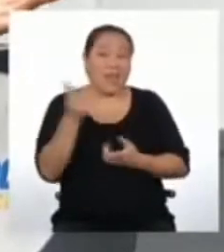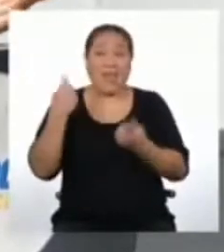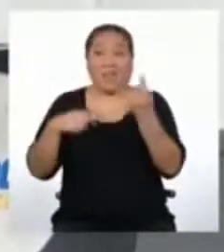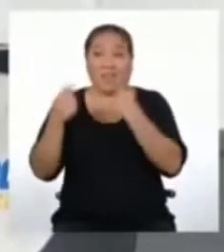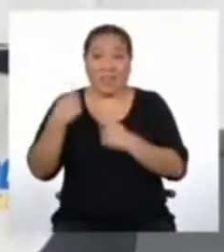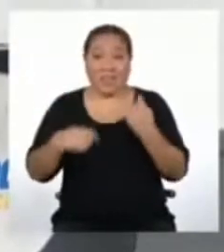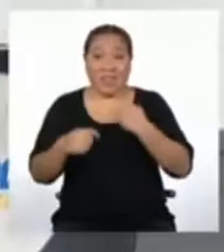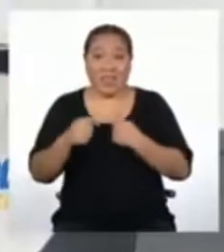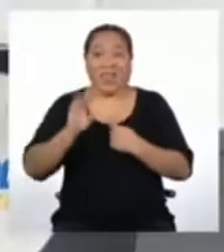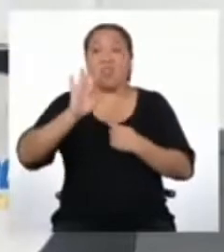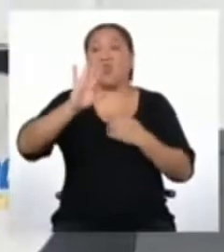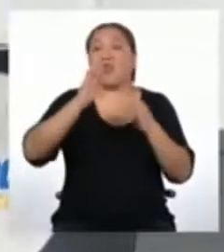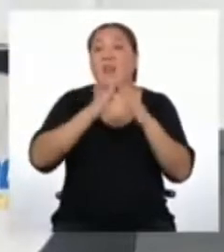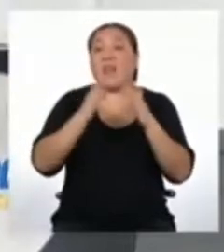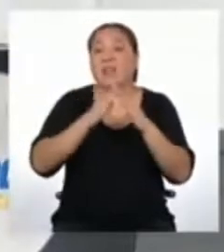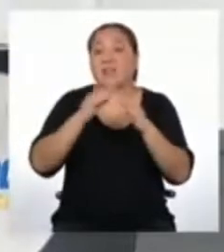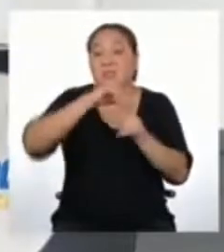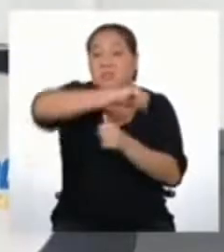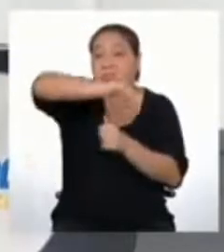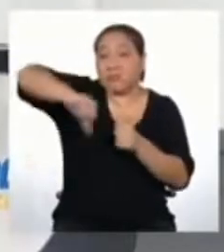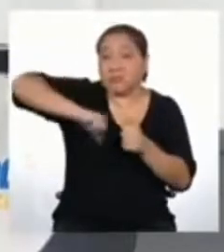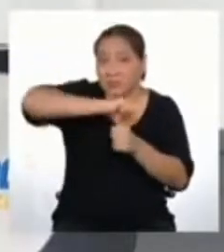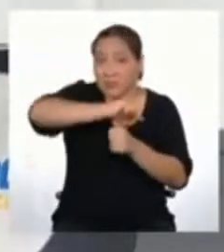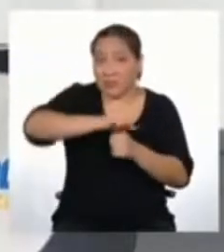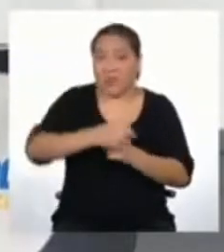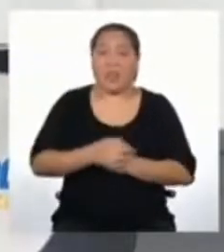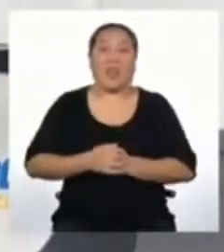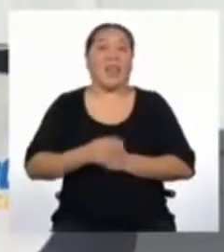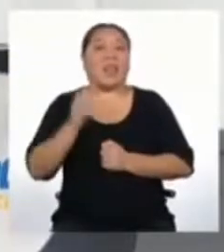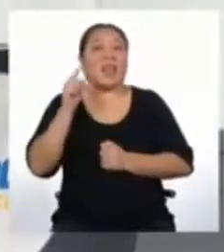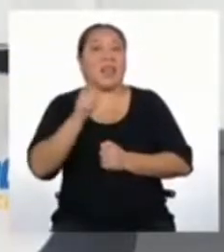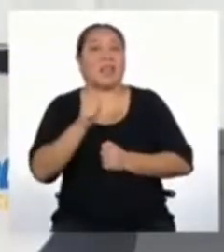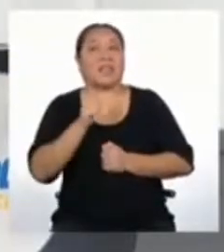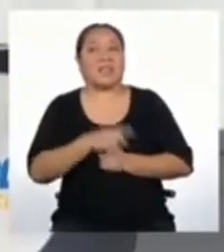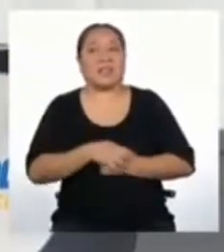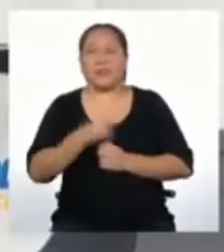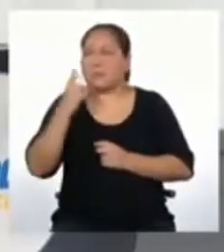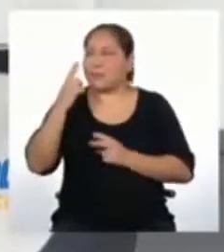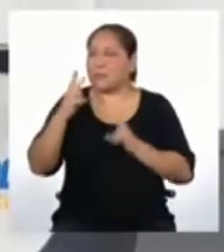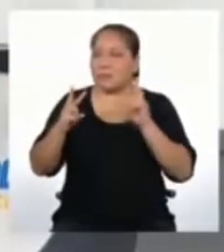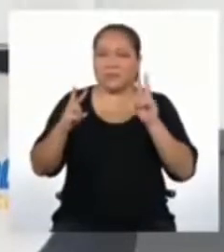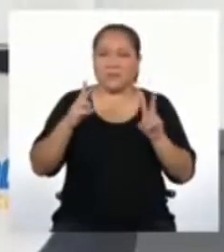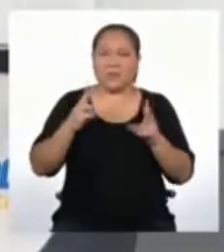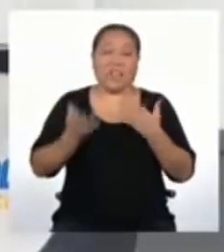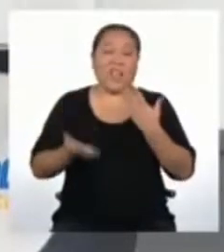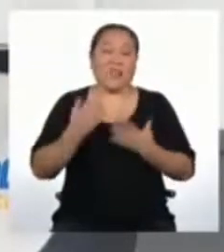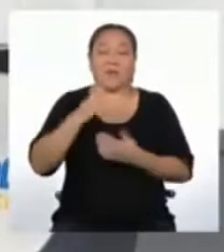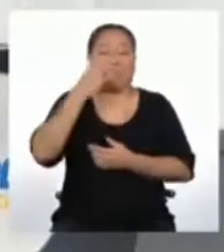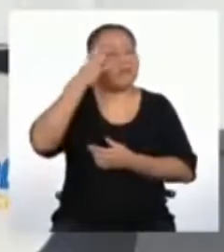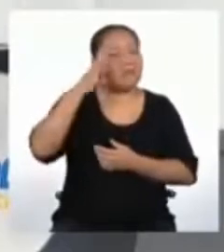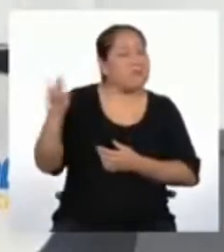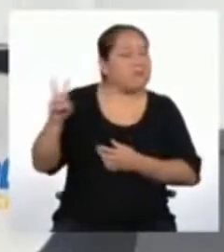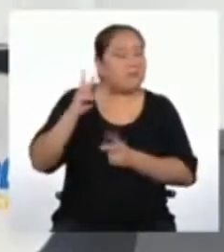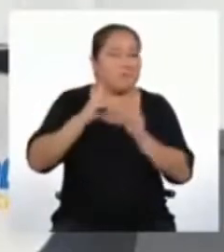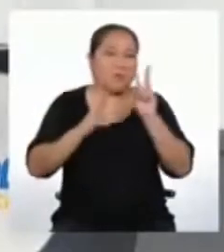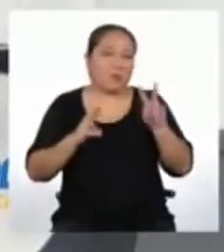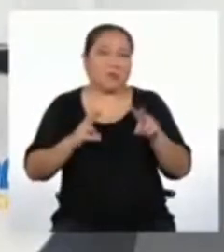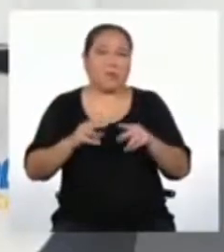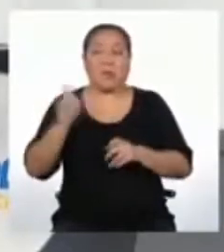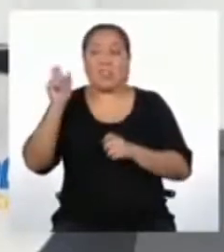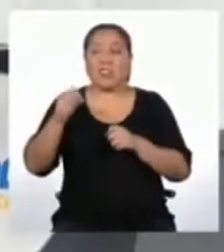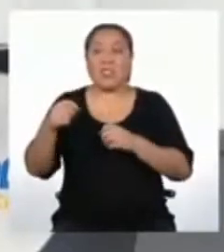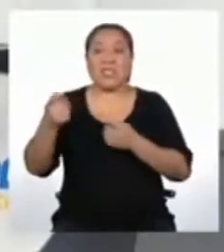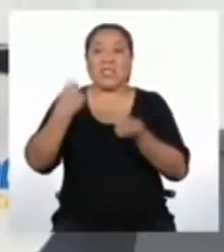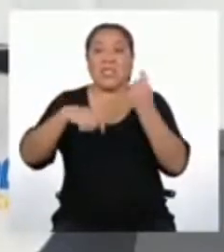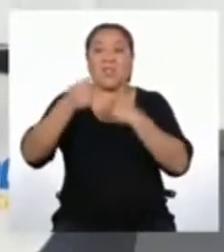en tu barrio, cerca a tu hogar. A veces, es fácil pasar por alto a algunas personas, sobre todo si son ambulantes y